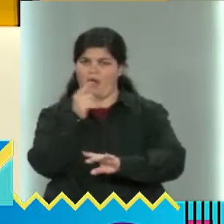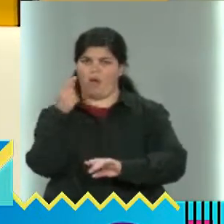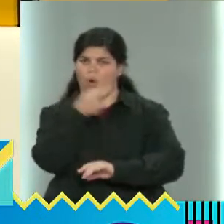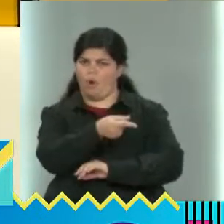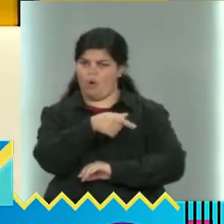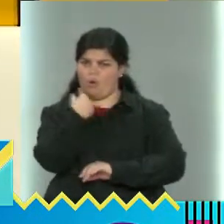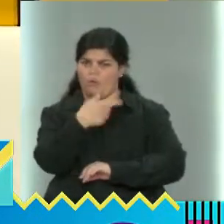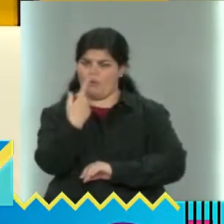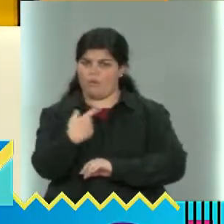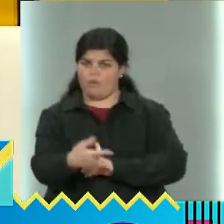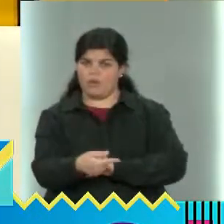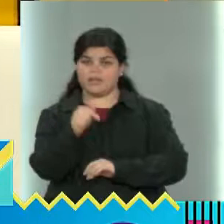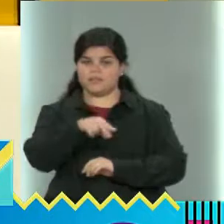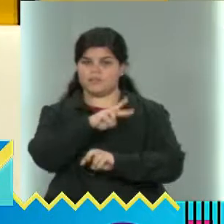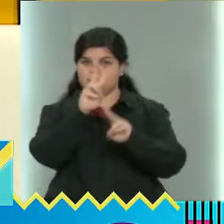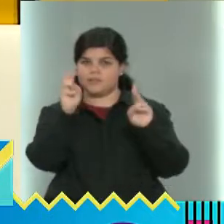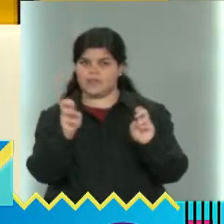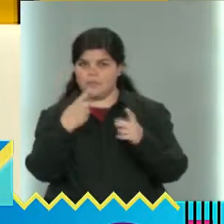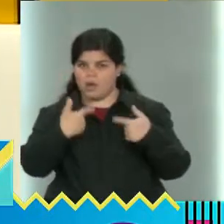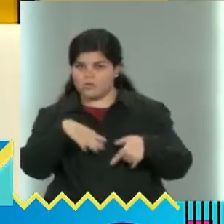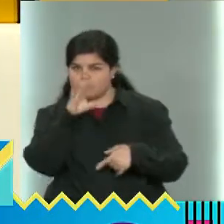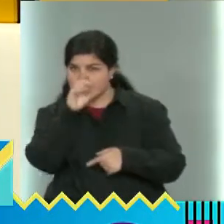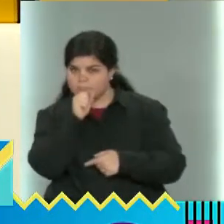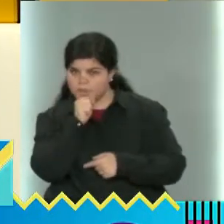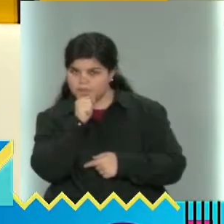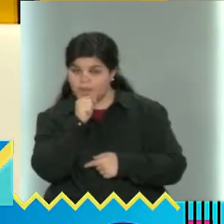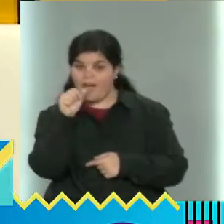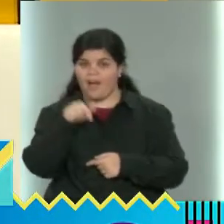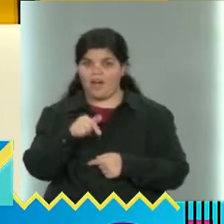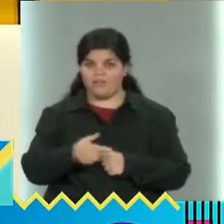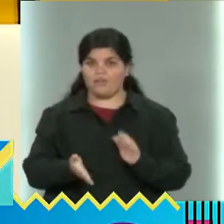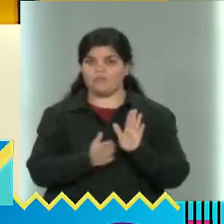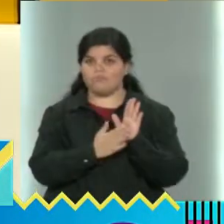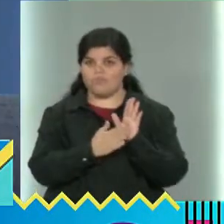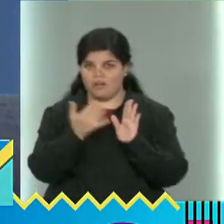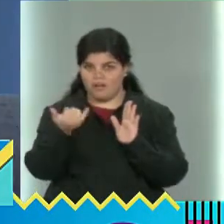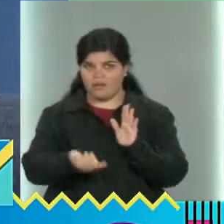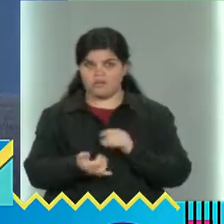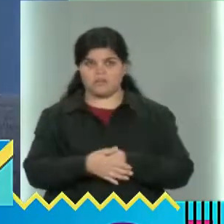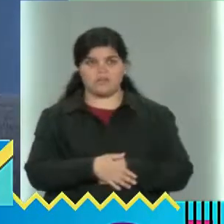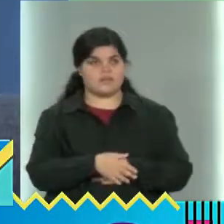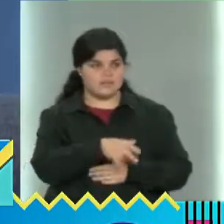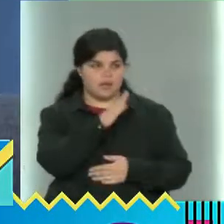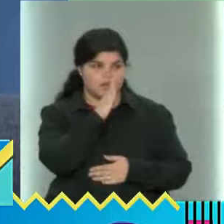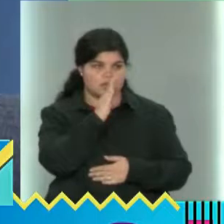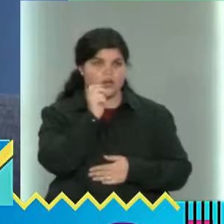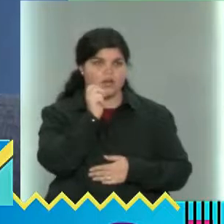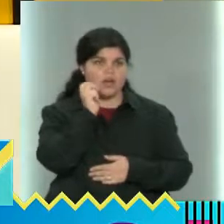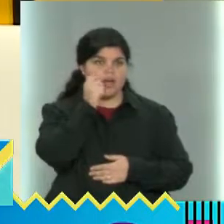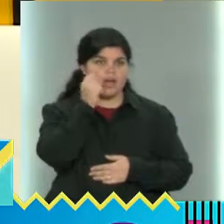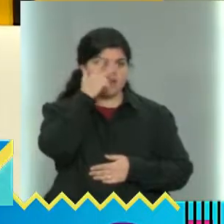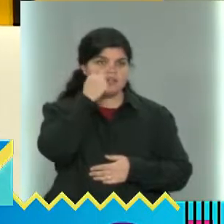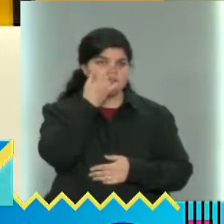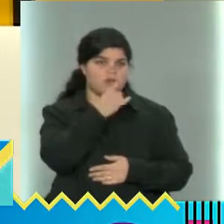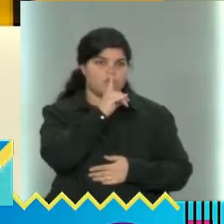Y a lo mejor esta cosa de abajo de la alfombra que he sacado. El silencio de Cacheuta. De Cacheuta, porque él fue el